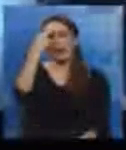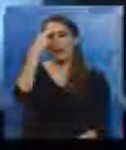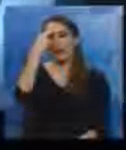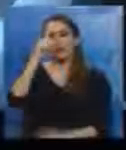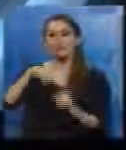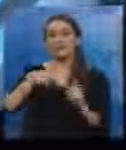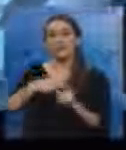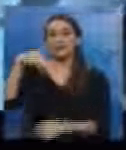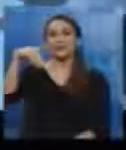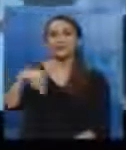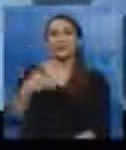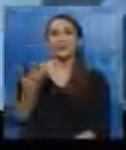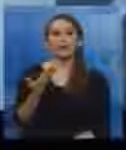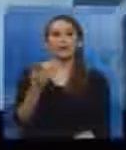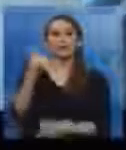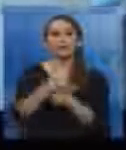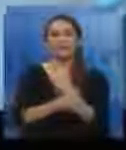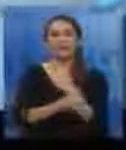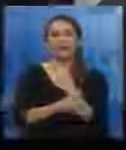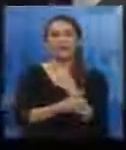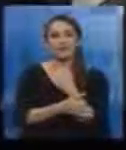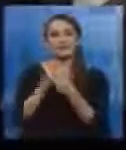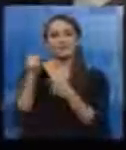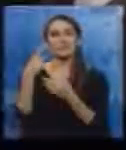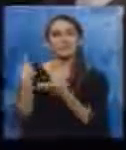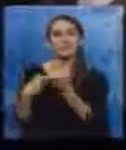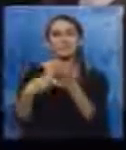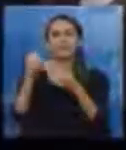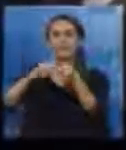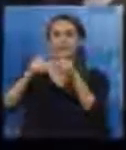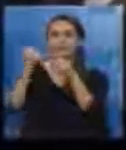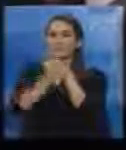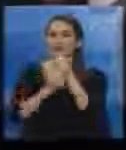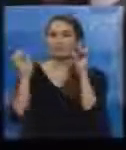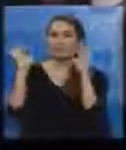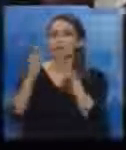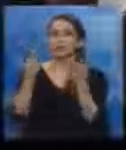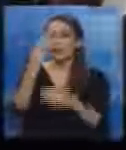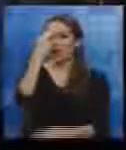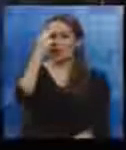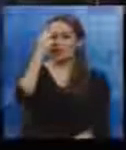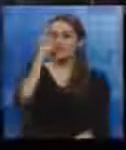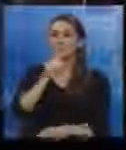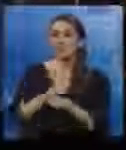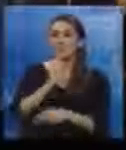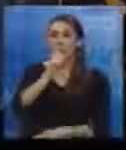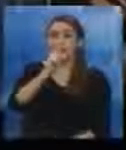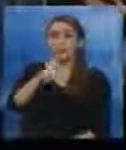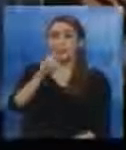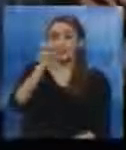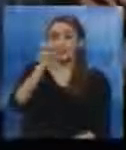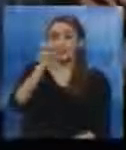Sur, celebrada en Arabia Saudita. El mandatario explicó que una reducción de solo el 1.6% de la